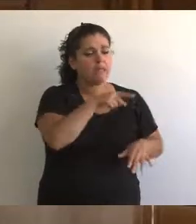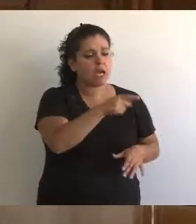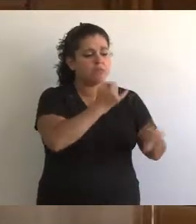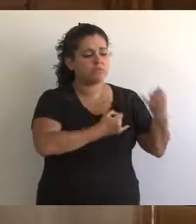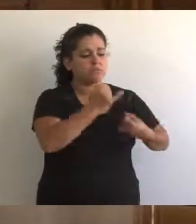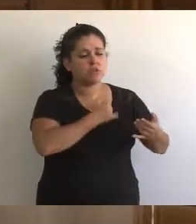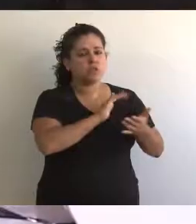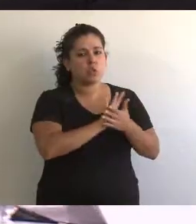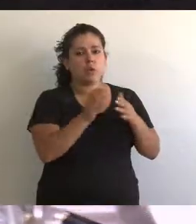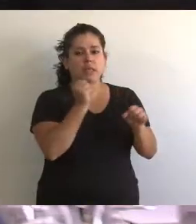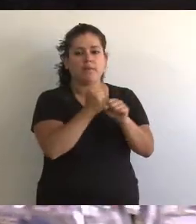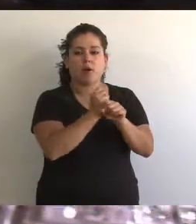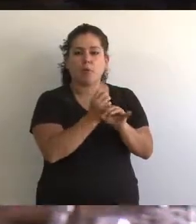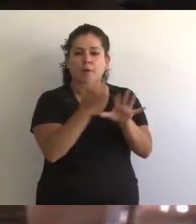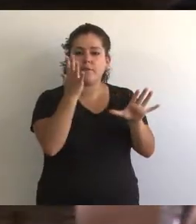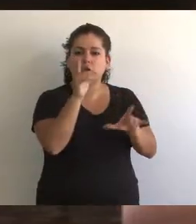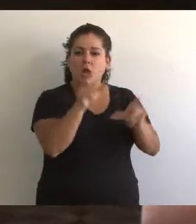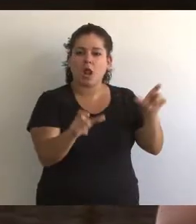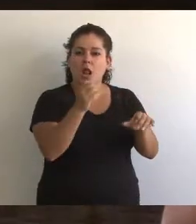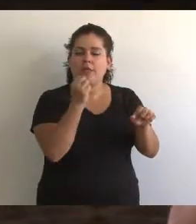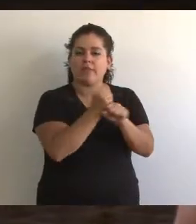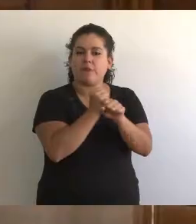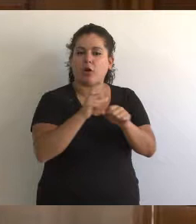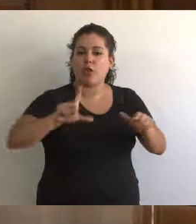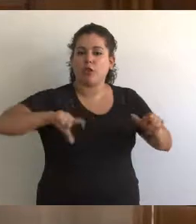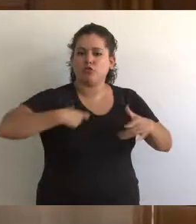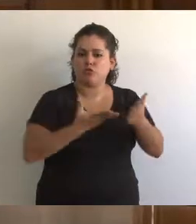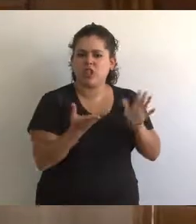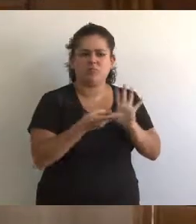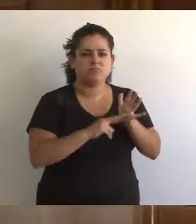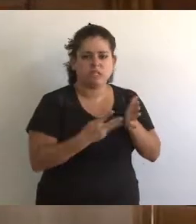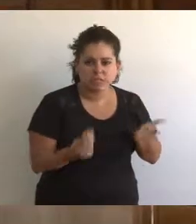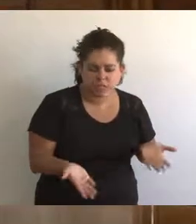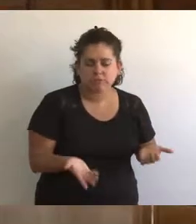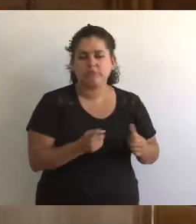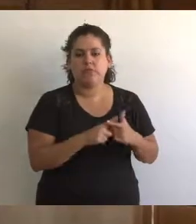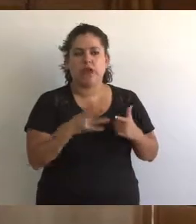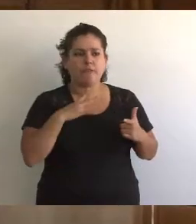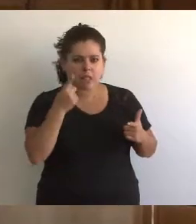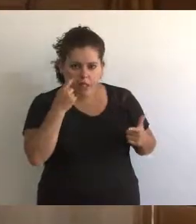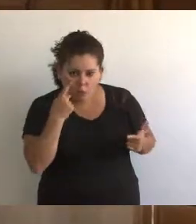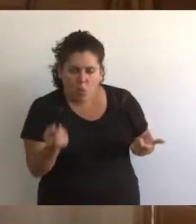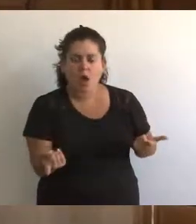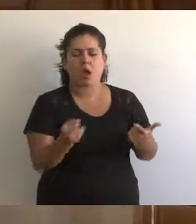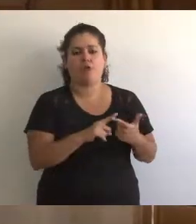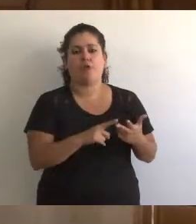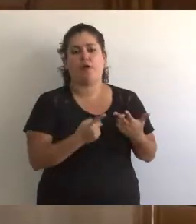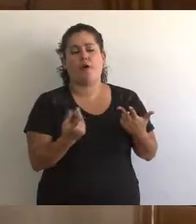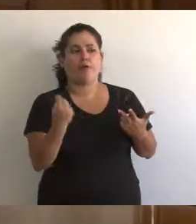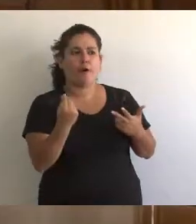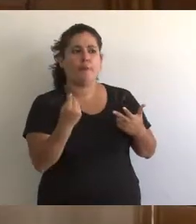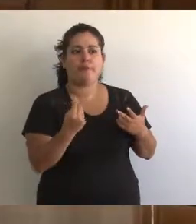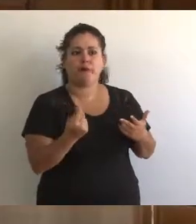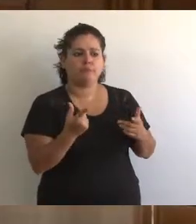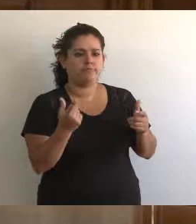para hablar un poco del trabajo profesional de las trabajadoras o trabajadores sociales. ¿Qué significa esto? ¿No está regulado?